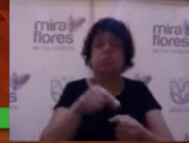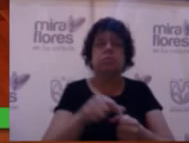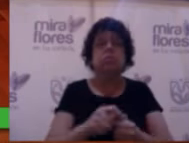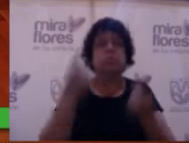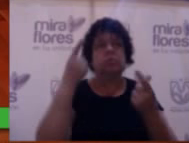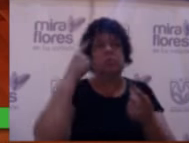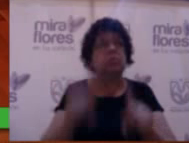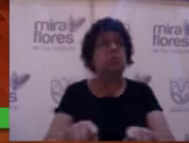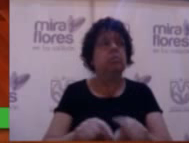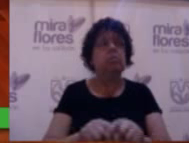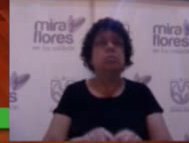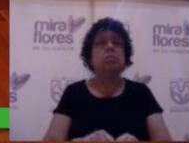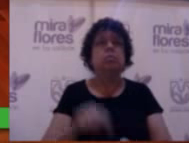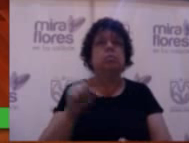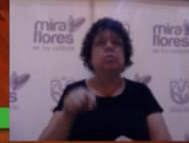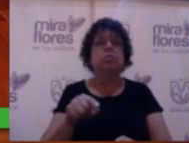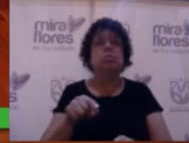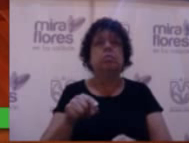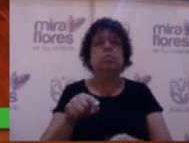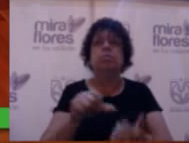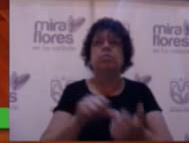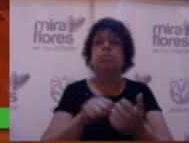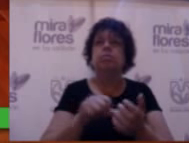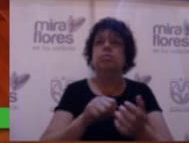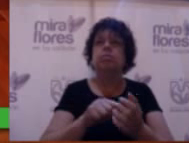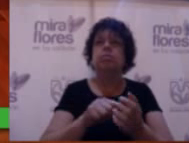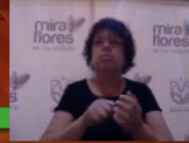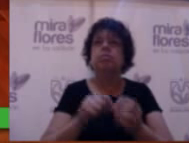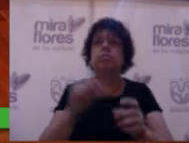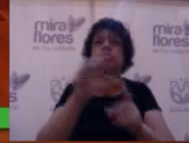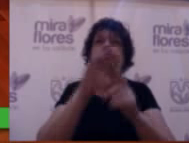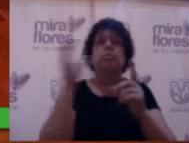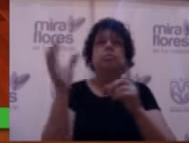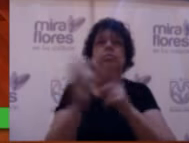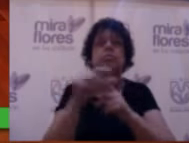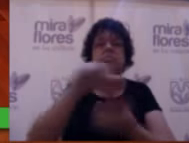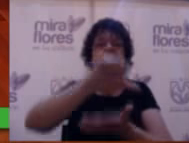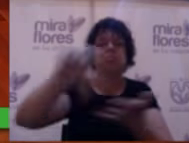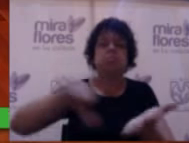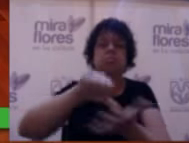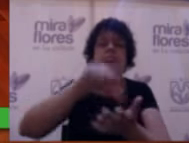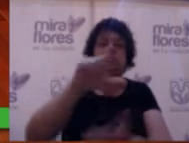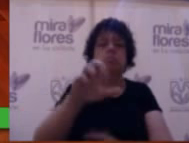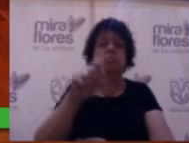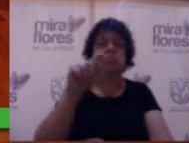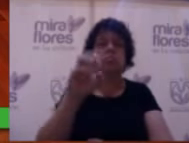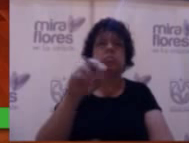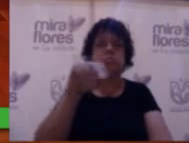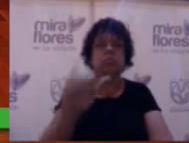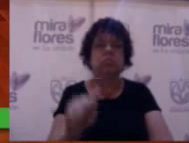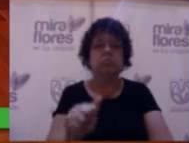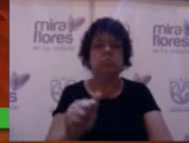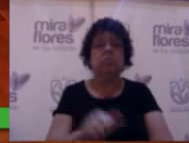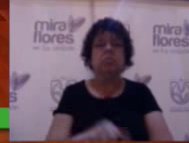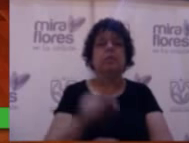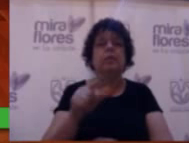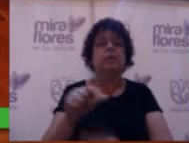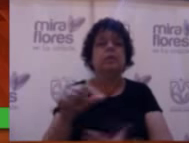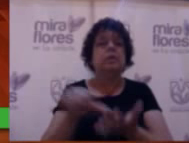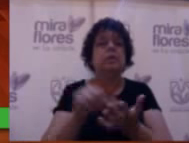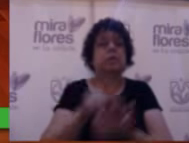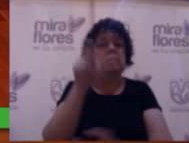acuerdo. Esa es una escultura que ya está puesta en el Parque Letonia y, como se ha mencionado, es del